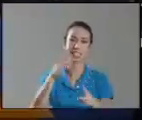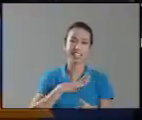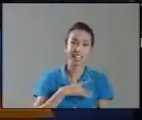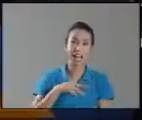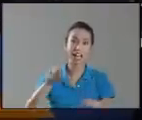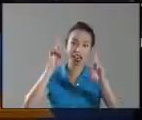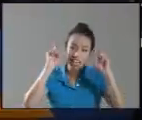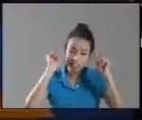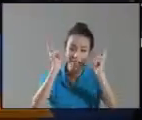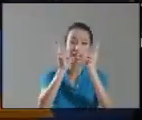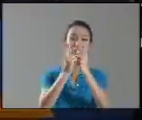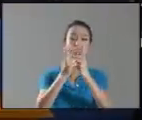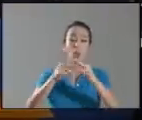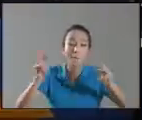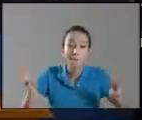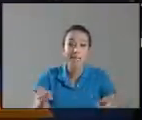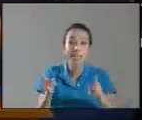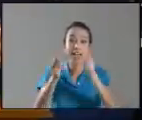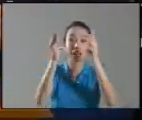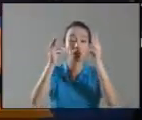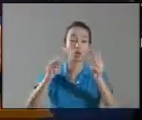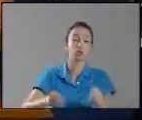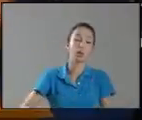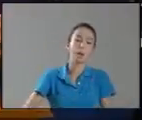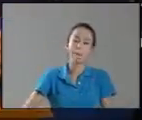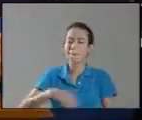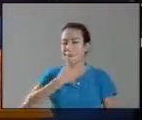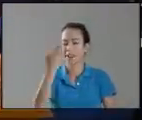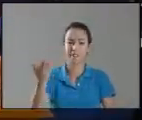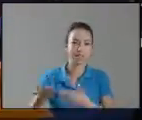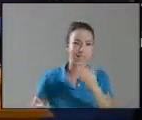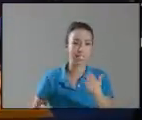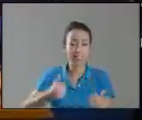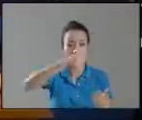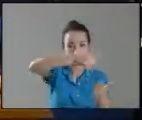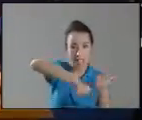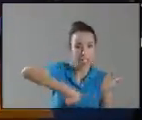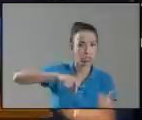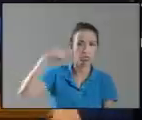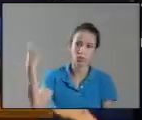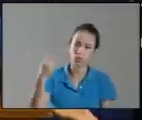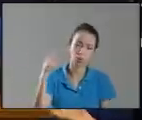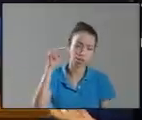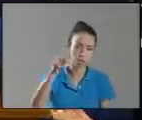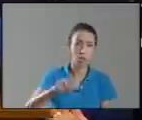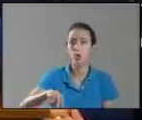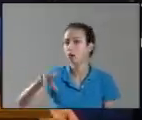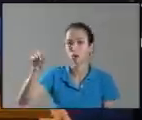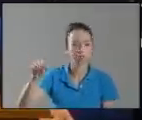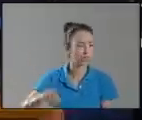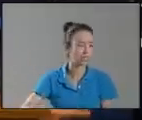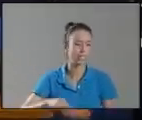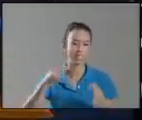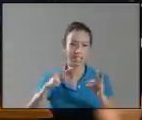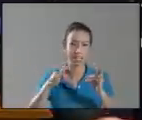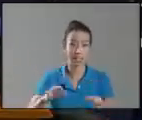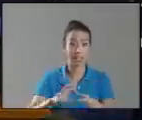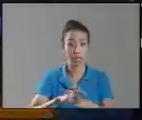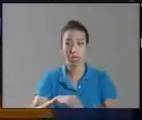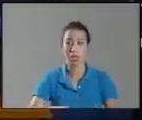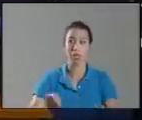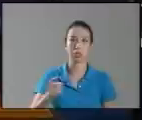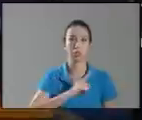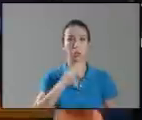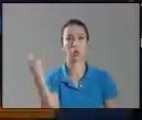respaldo con palabras que vengan a levantar al que está caído, el que haya revelación, el que haya milagros,